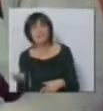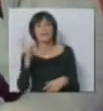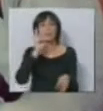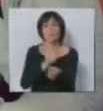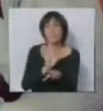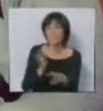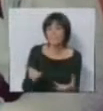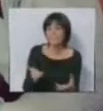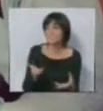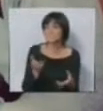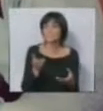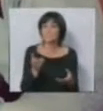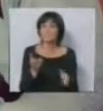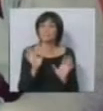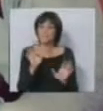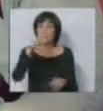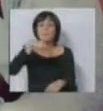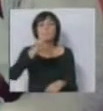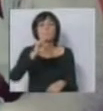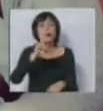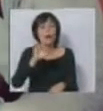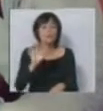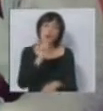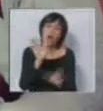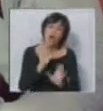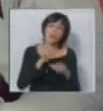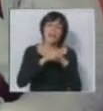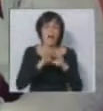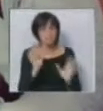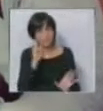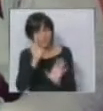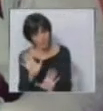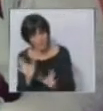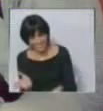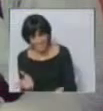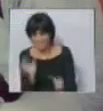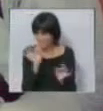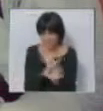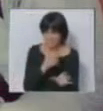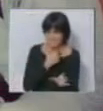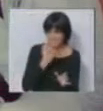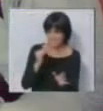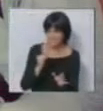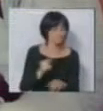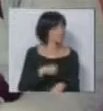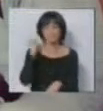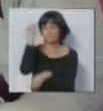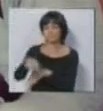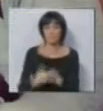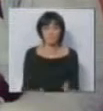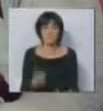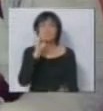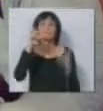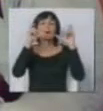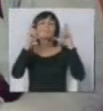nene. Simplemente eso, decir, Mauro, sí, ¿qué tal? Soy un amigo de... Guarda, ¿eh? Cuidado, nada más, eso soy. No te hizo caso, porque mira